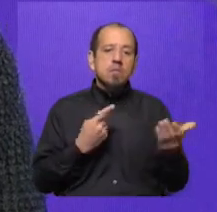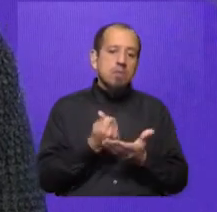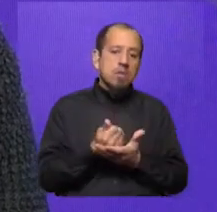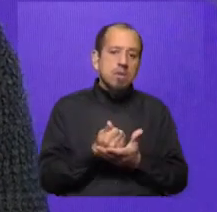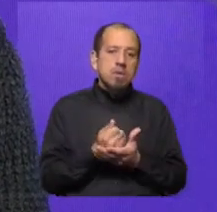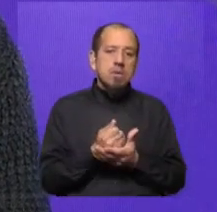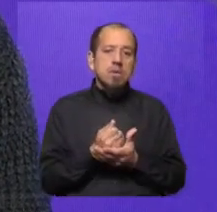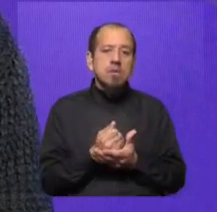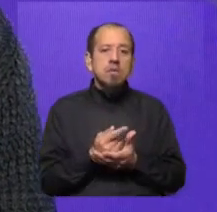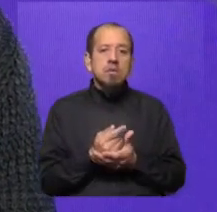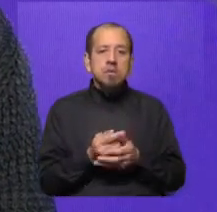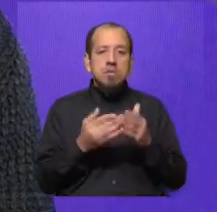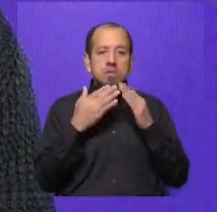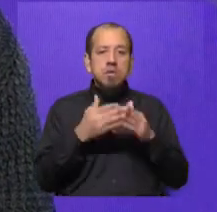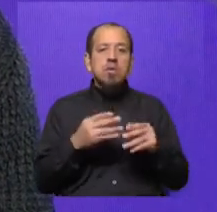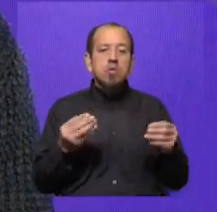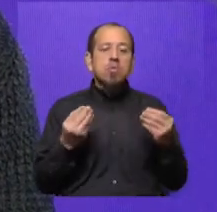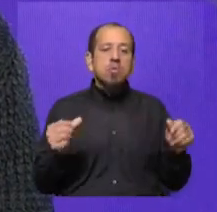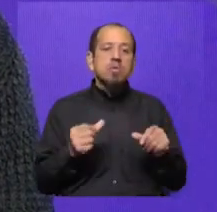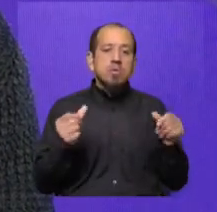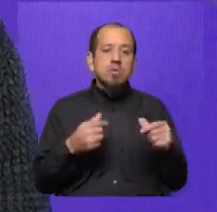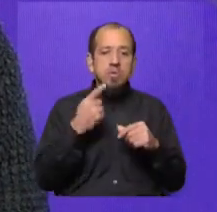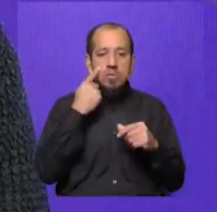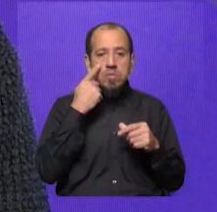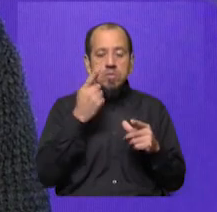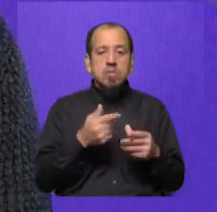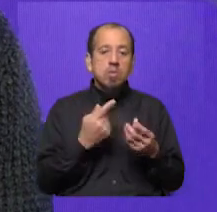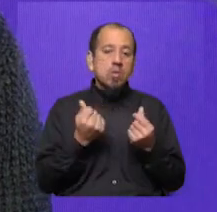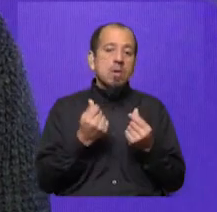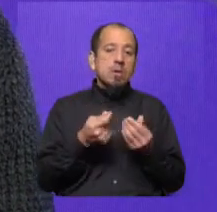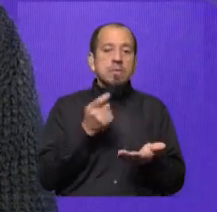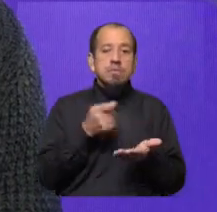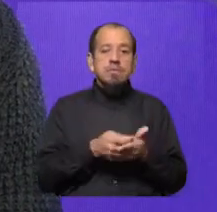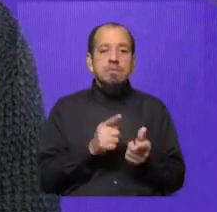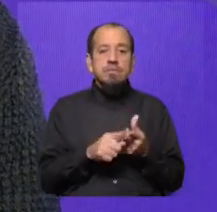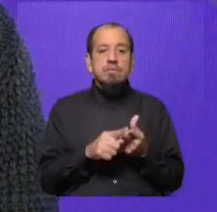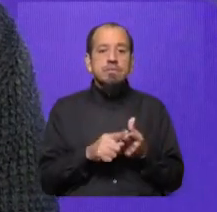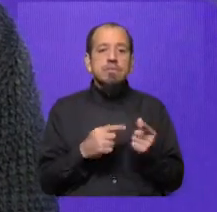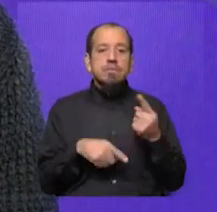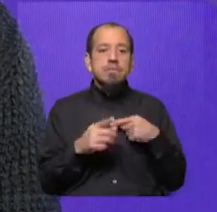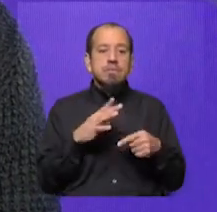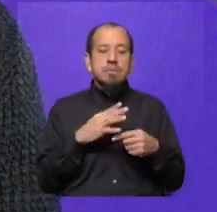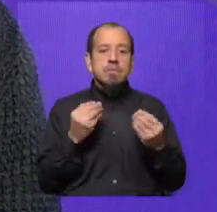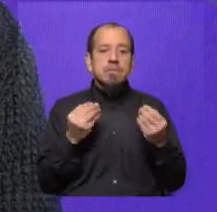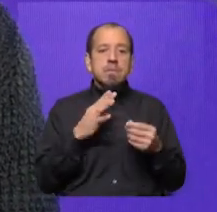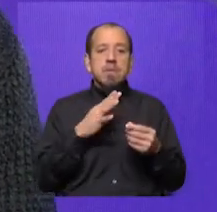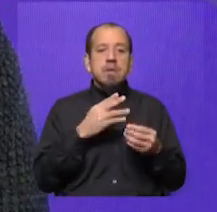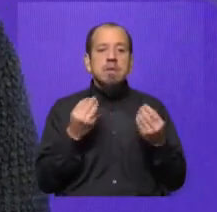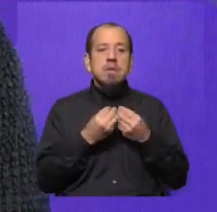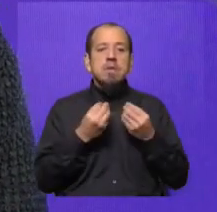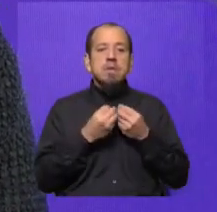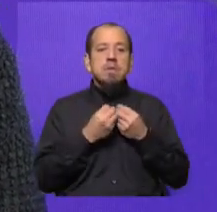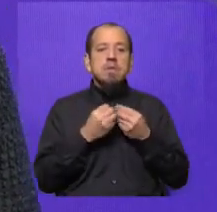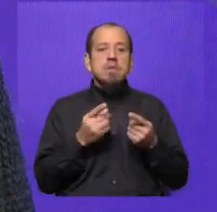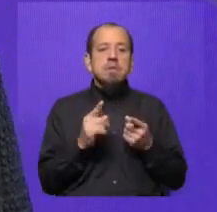este preguntarles cómo lo diseñaron como los probaron como los financiaron y tal así como eso tenés un montón pero ese